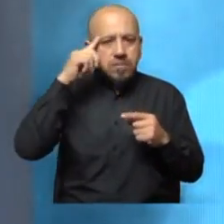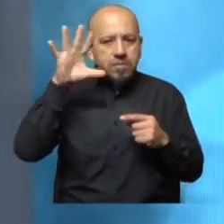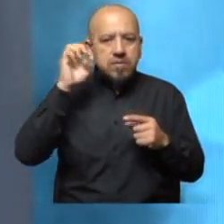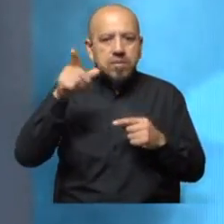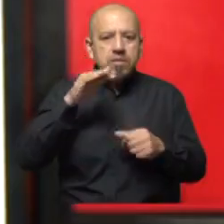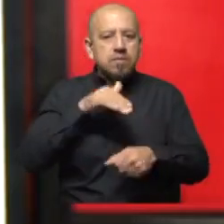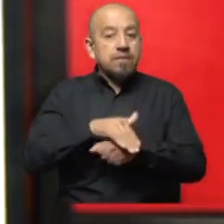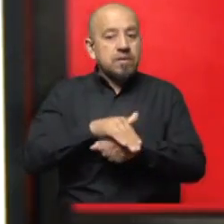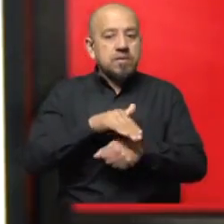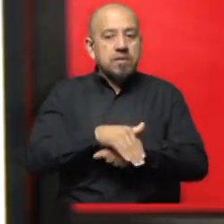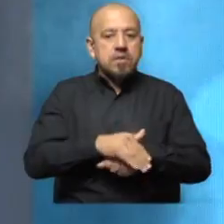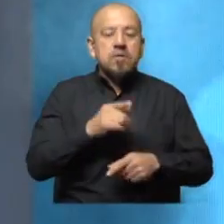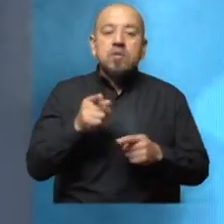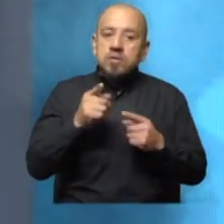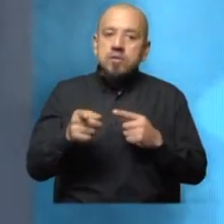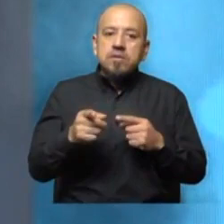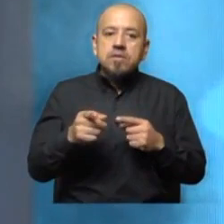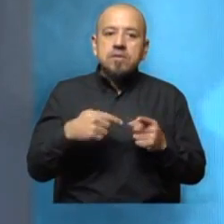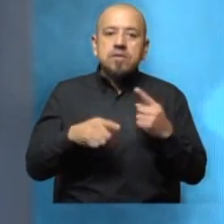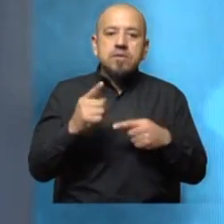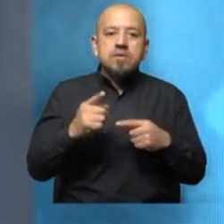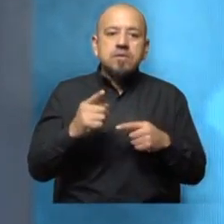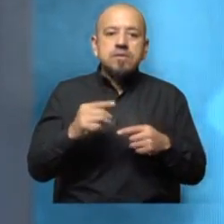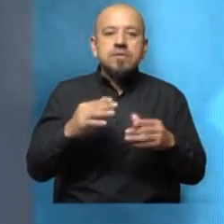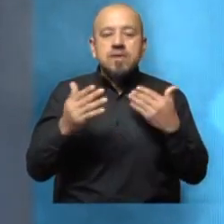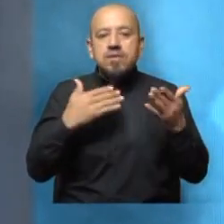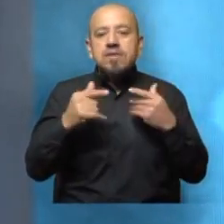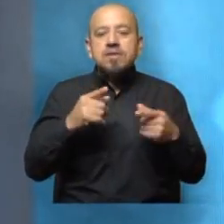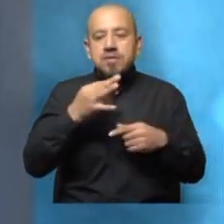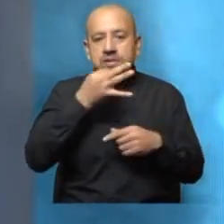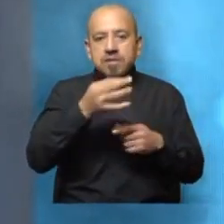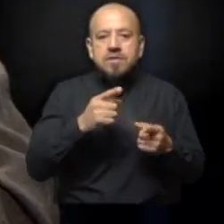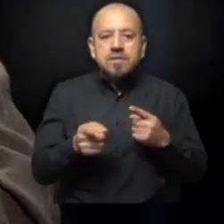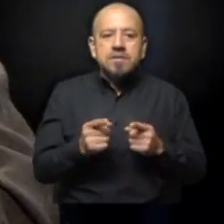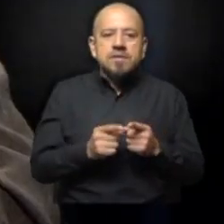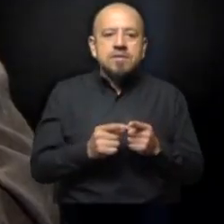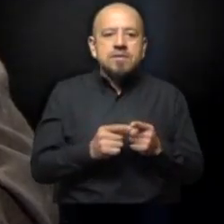felicitarán de hecho después cuando nos juntamos con el pinocho muchas veces hablé con él